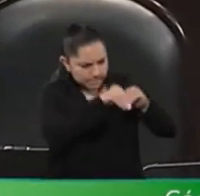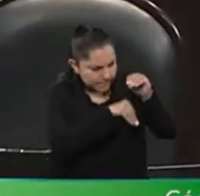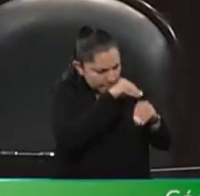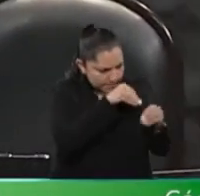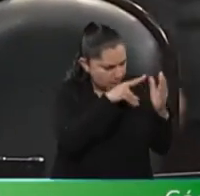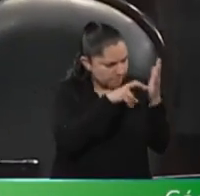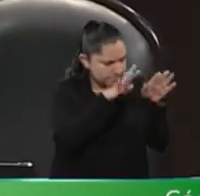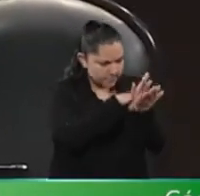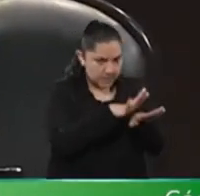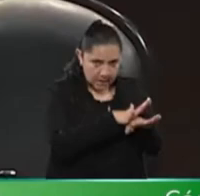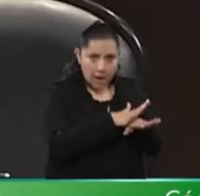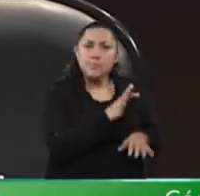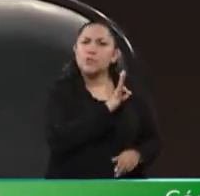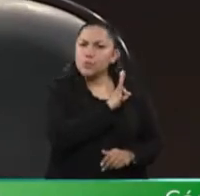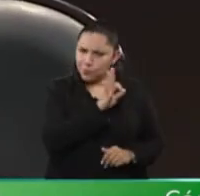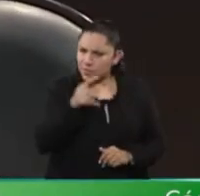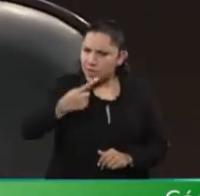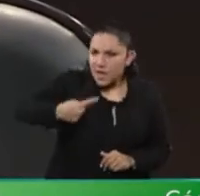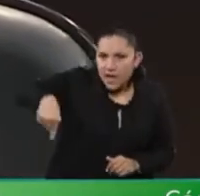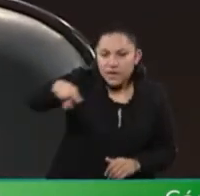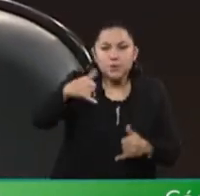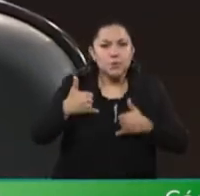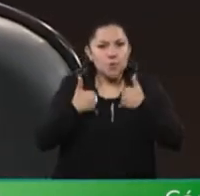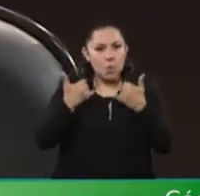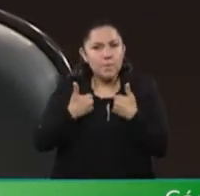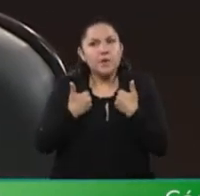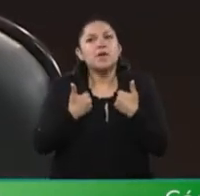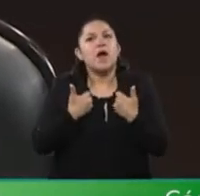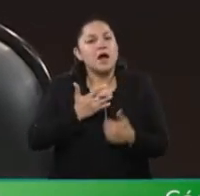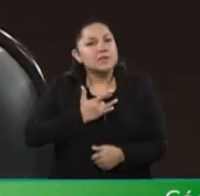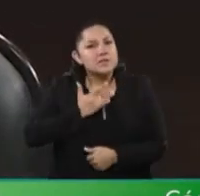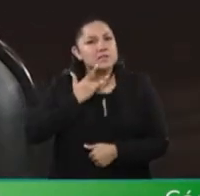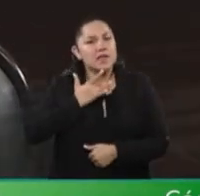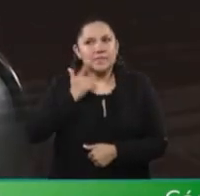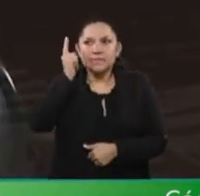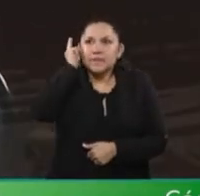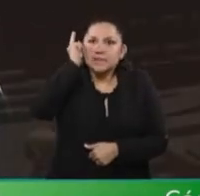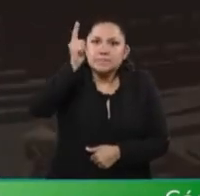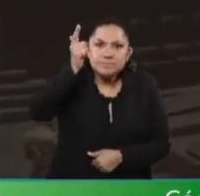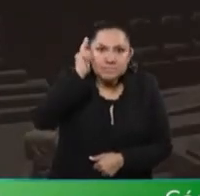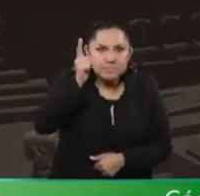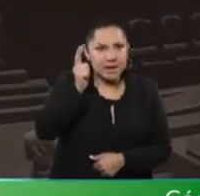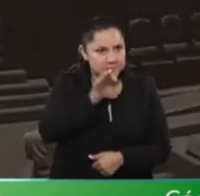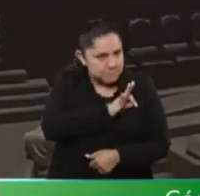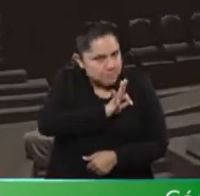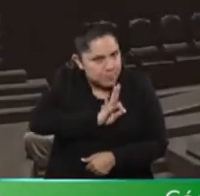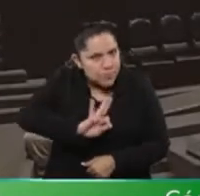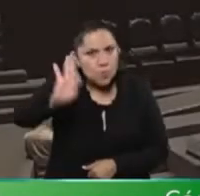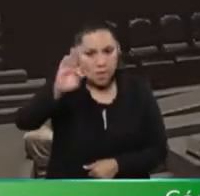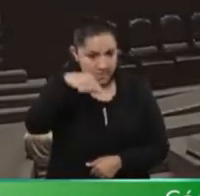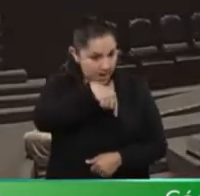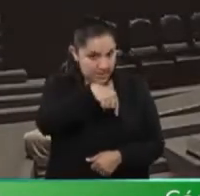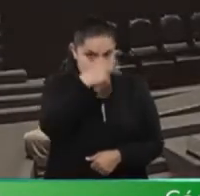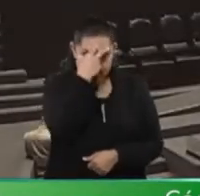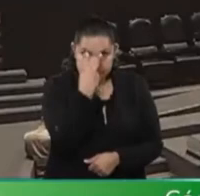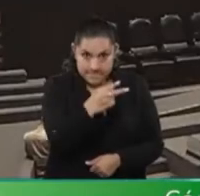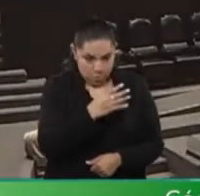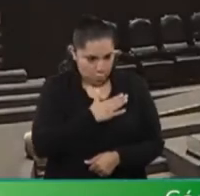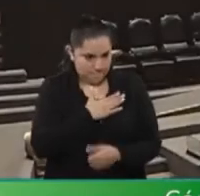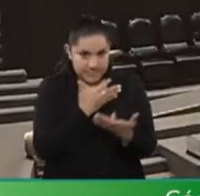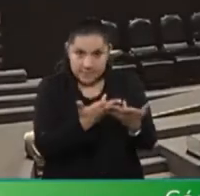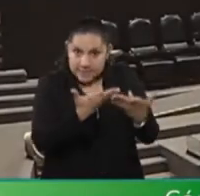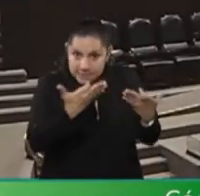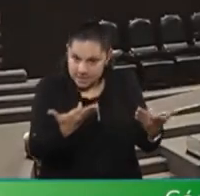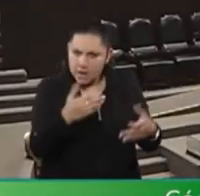jóvenes debemos hacerlos sentir que en su tierra que en su país que nuestro México podrán consolidar su presente y